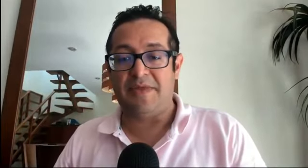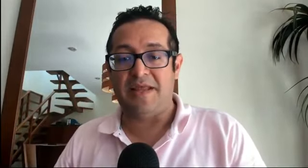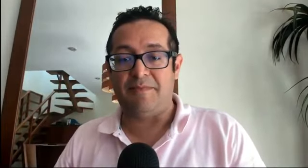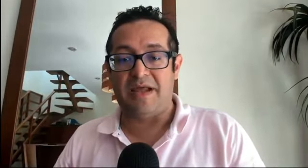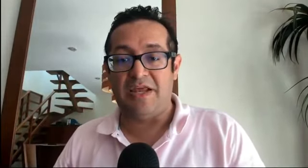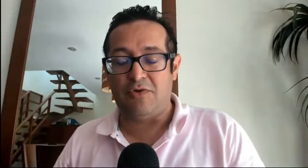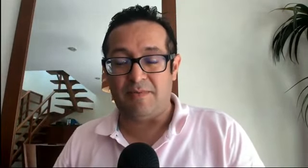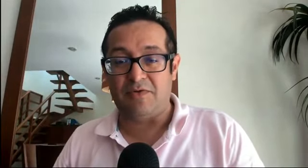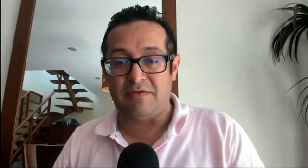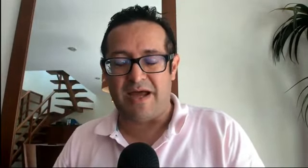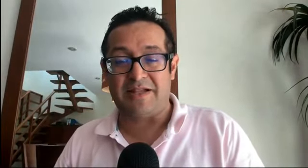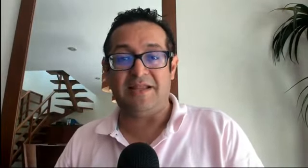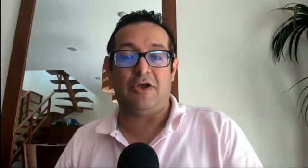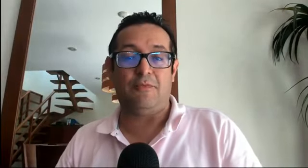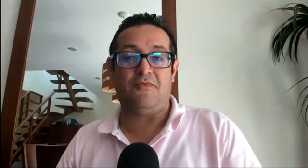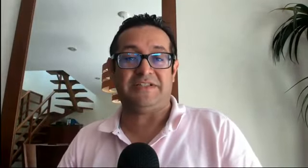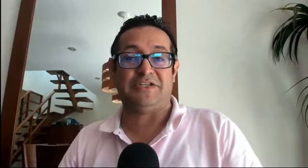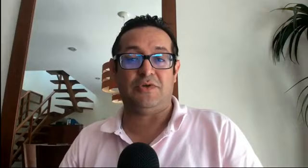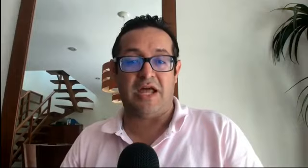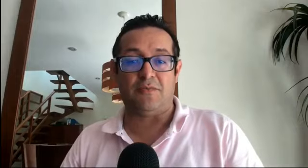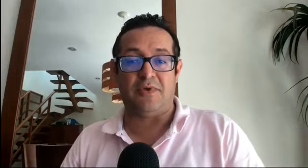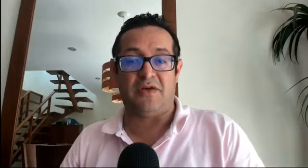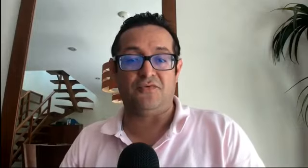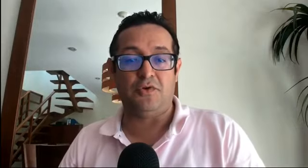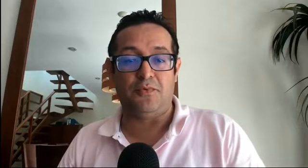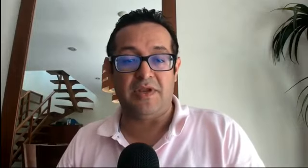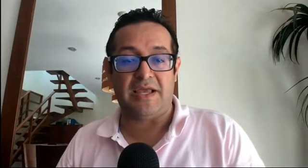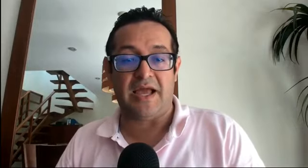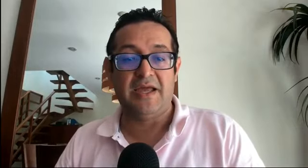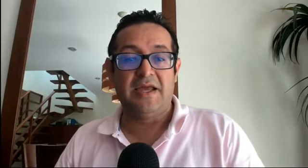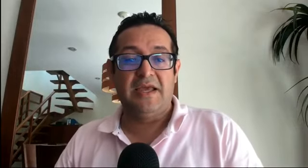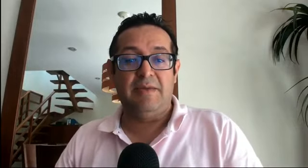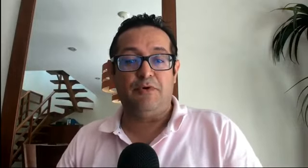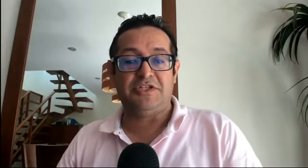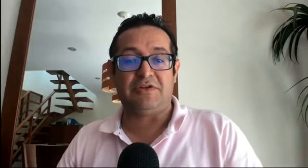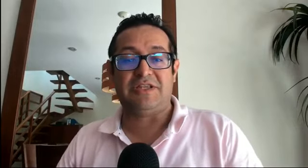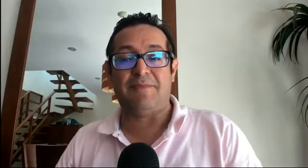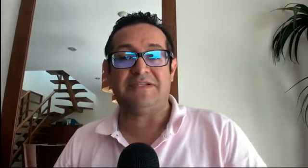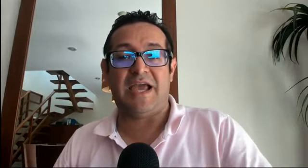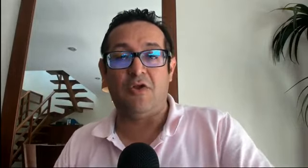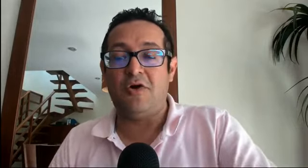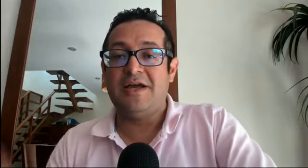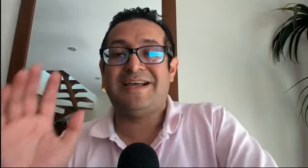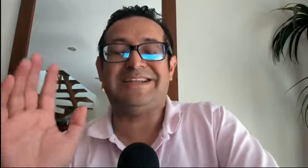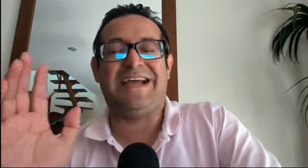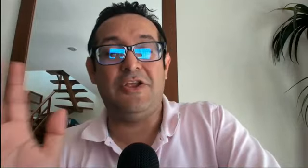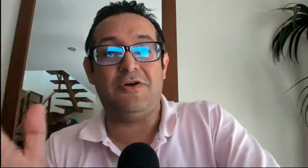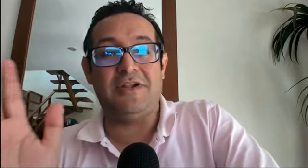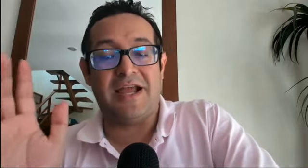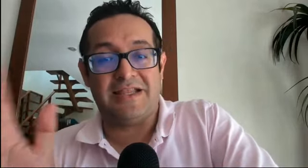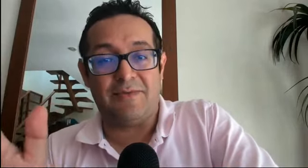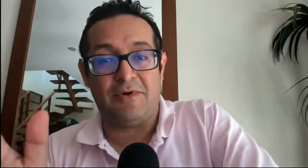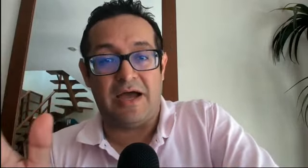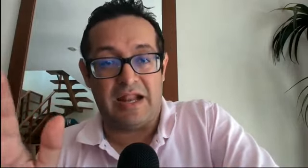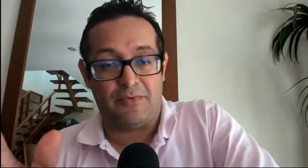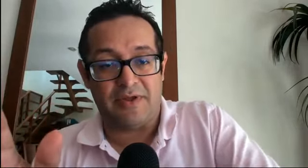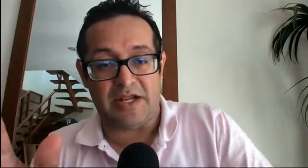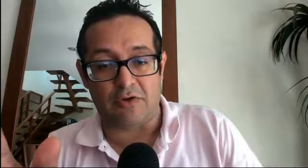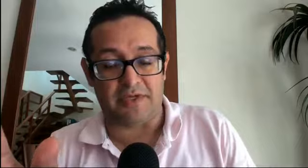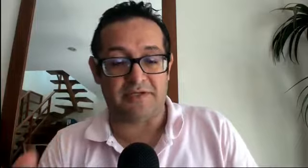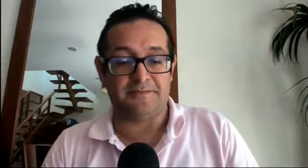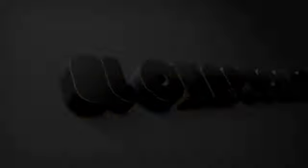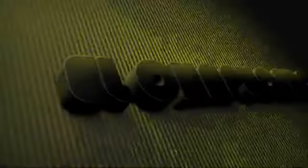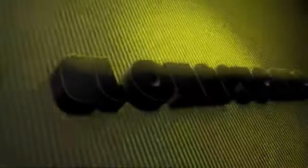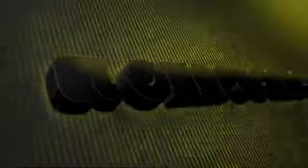Habló también del hijo de Manuel Bartlett y cómo fue sancionado por la función pública. Y por cierto, también señaló que salió negativo a la prueba